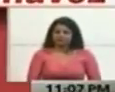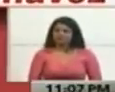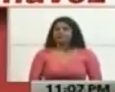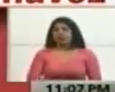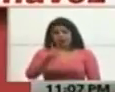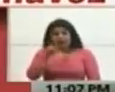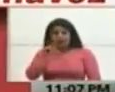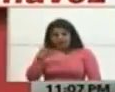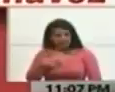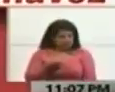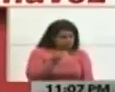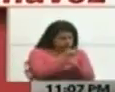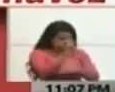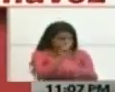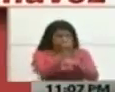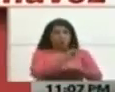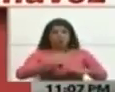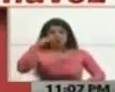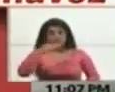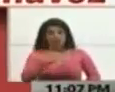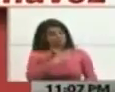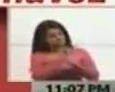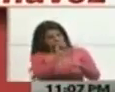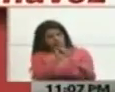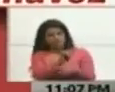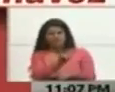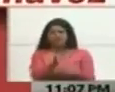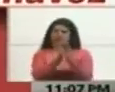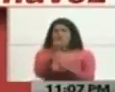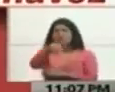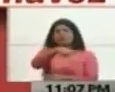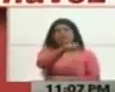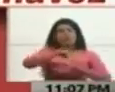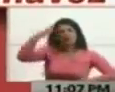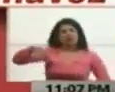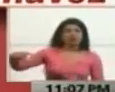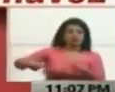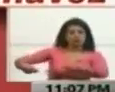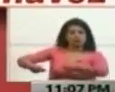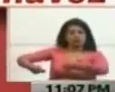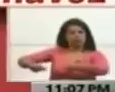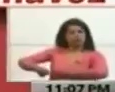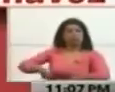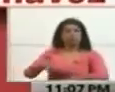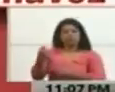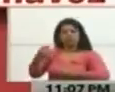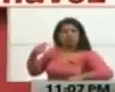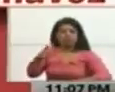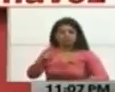Provocaron a la Guardia Nacional. Hermano, compañero, no caigamos en esas provocaciones estúpidas de esto, porque ellos lo que andan buscando es la